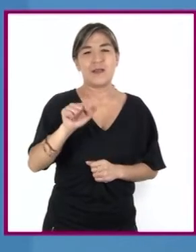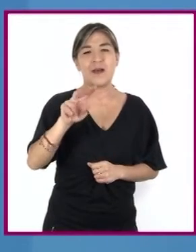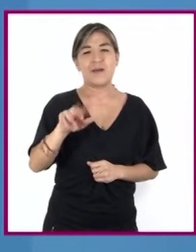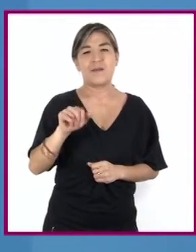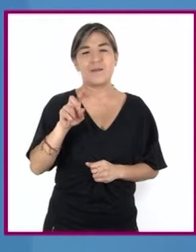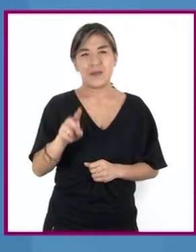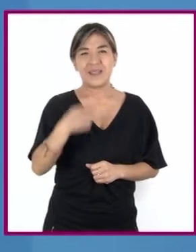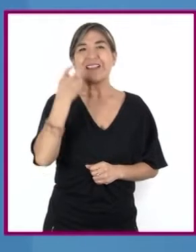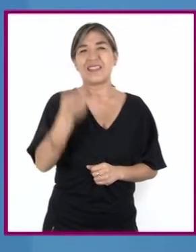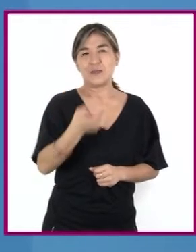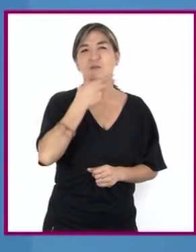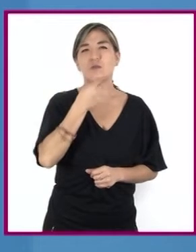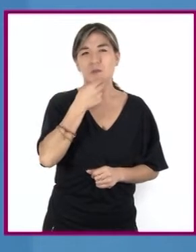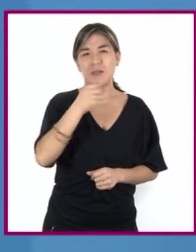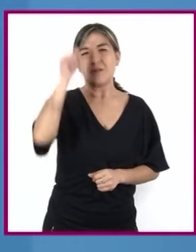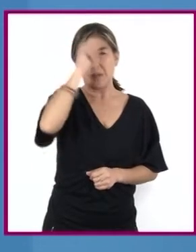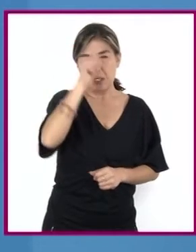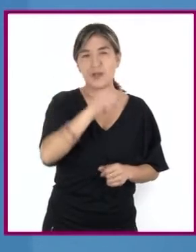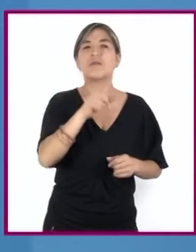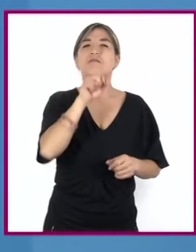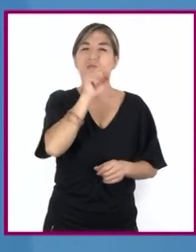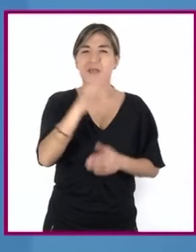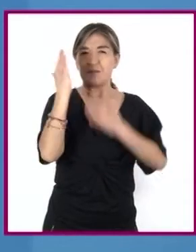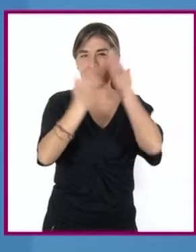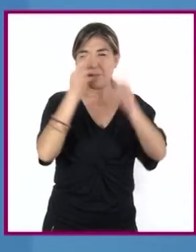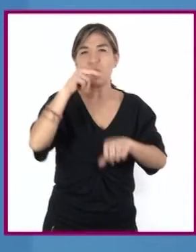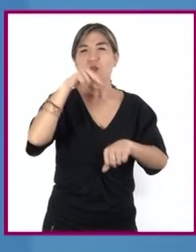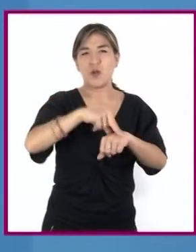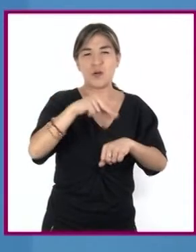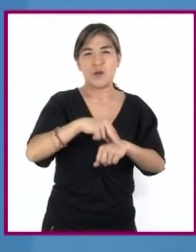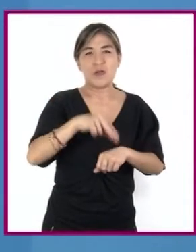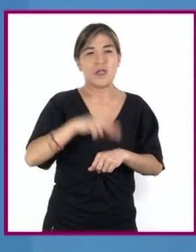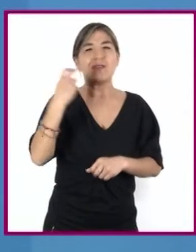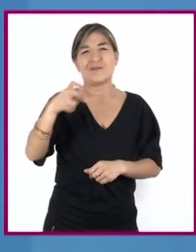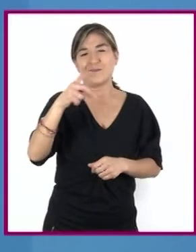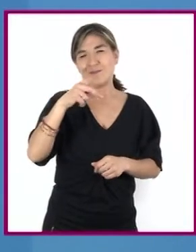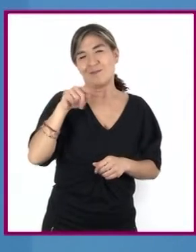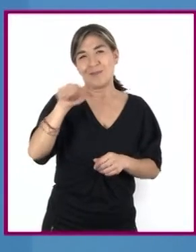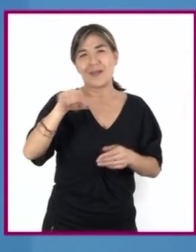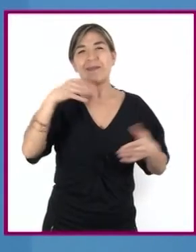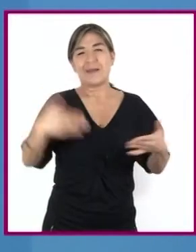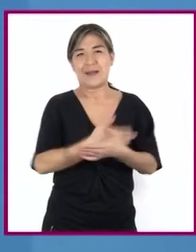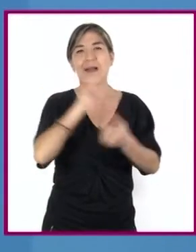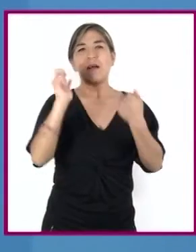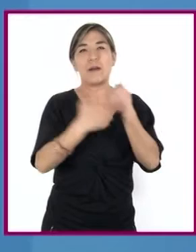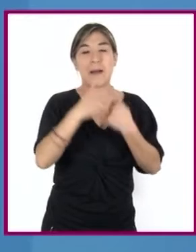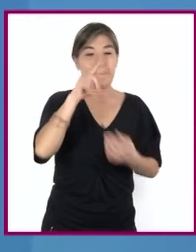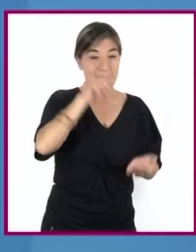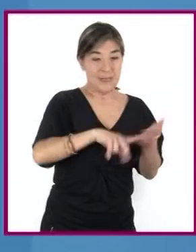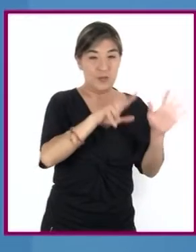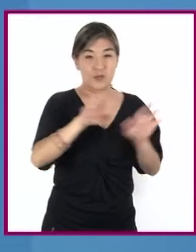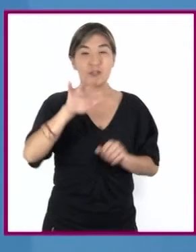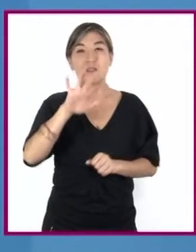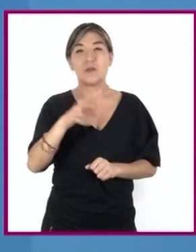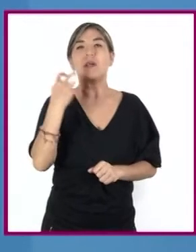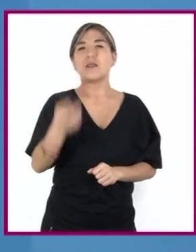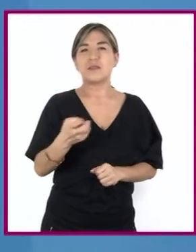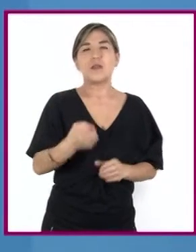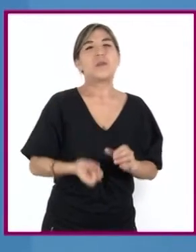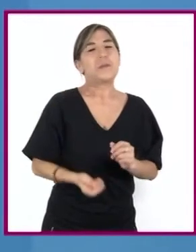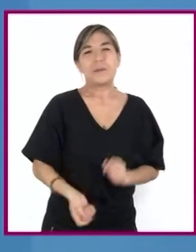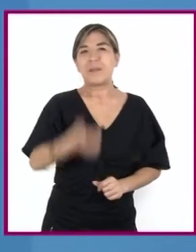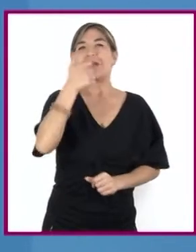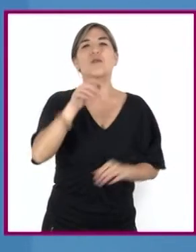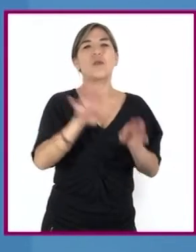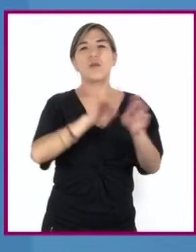Livingstone, misionero y médico escocés, quien a principios de la década de 1850 se convirtió en el